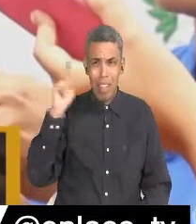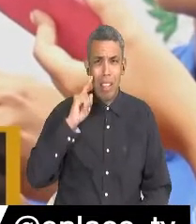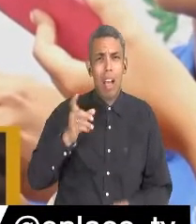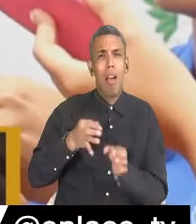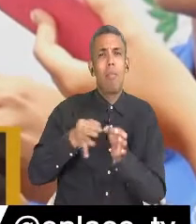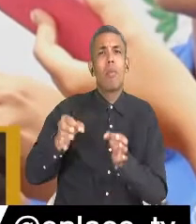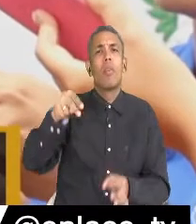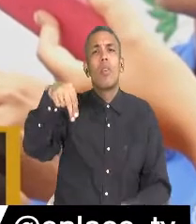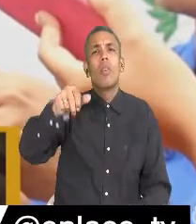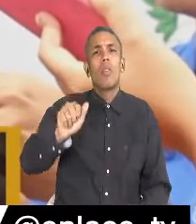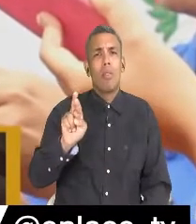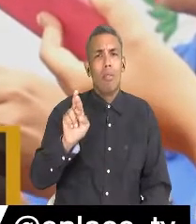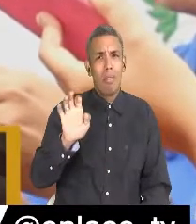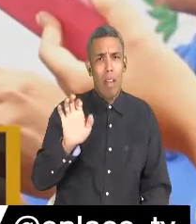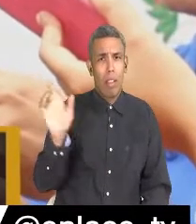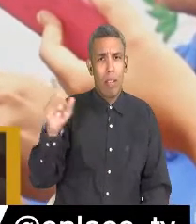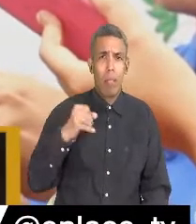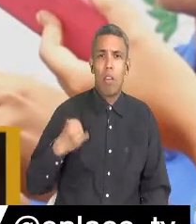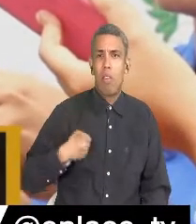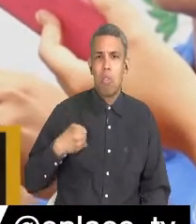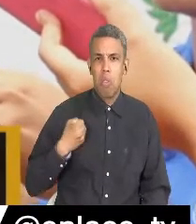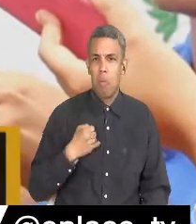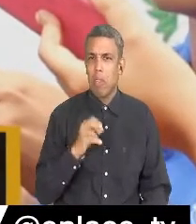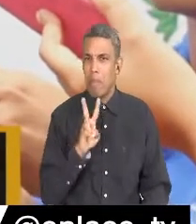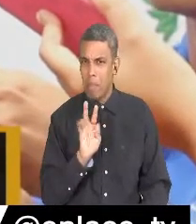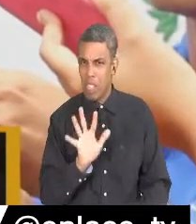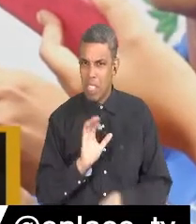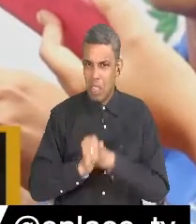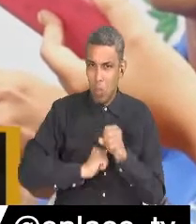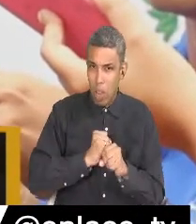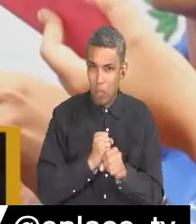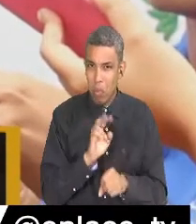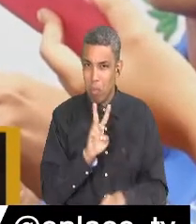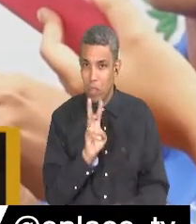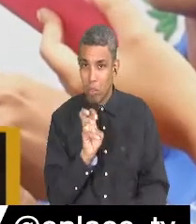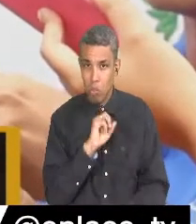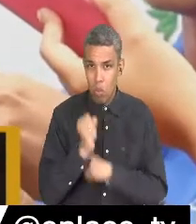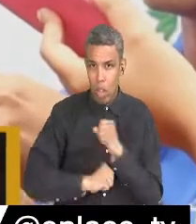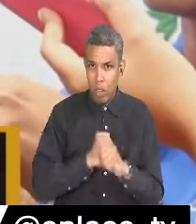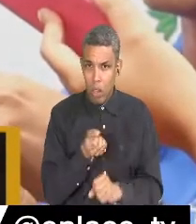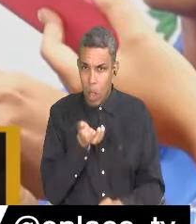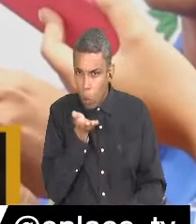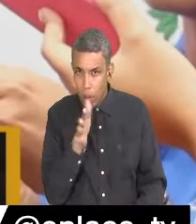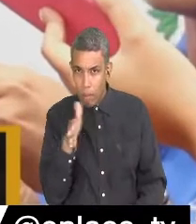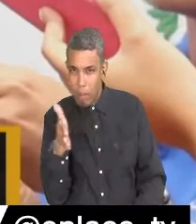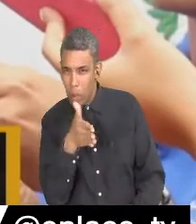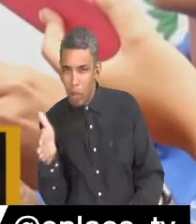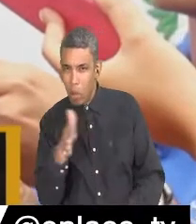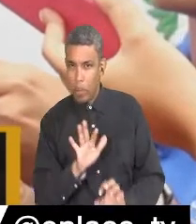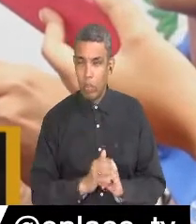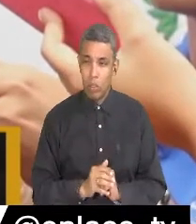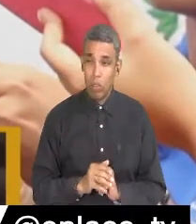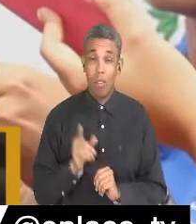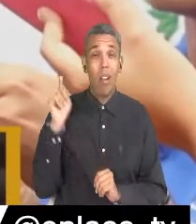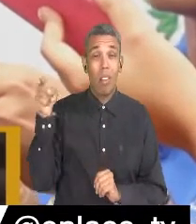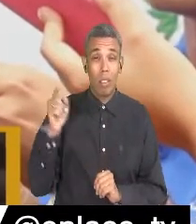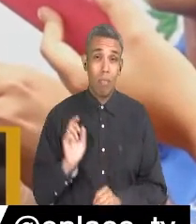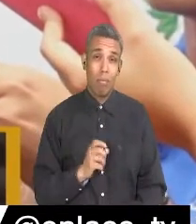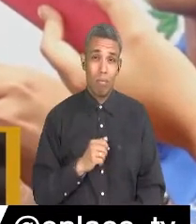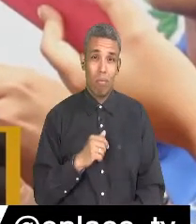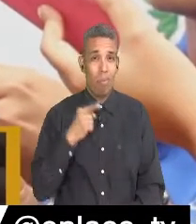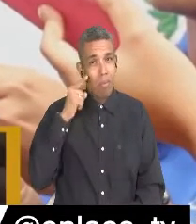a 28 años de edad. Este joven se encontraba en su residencia con su señora madre. Al parecer tuvo una